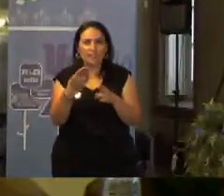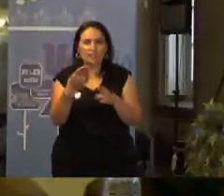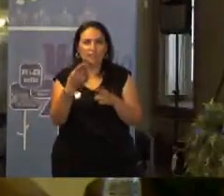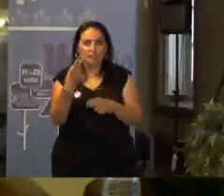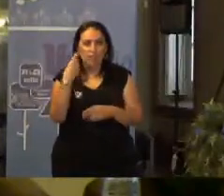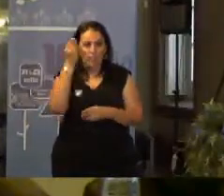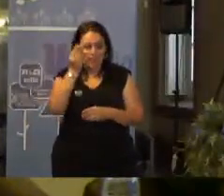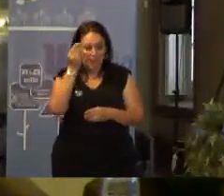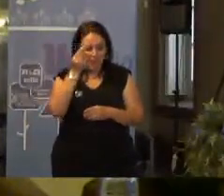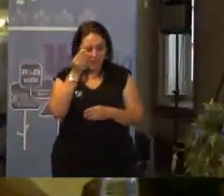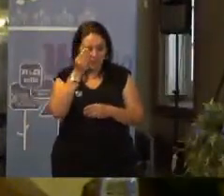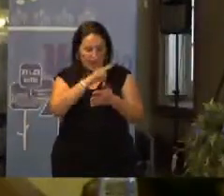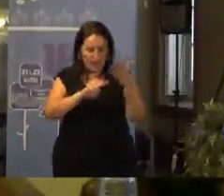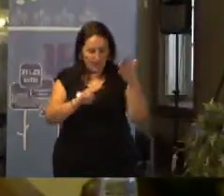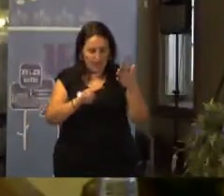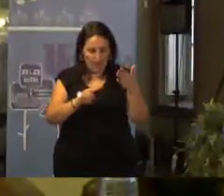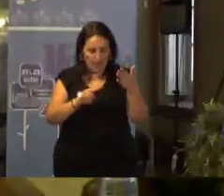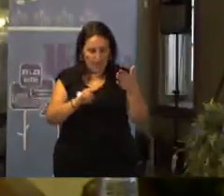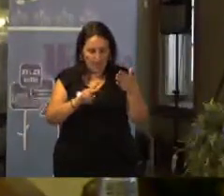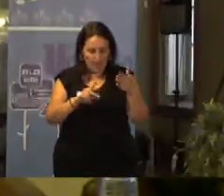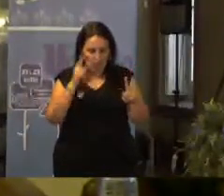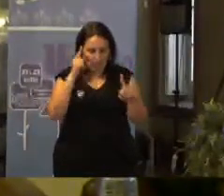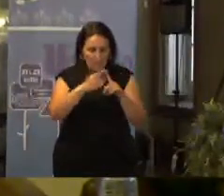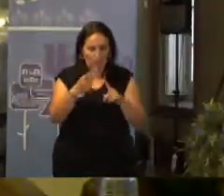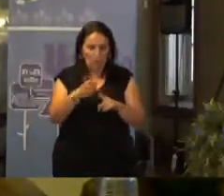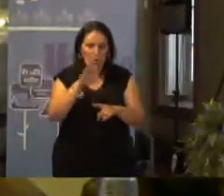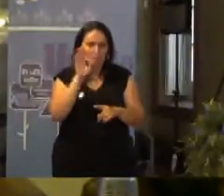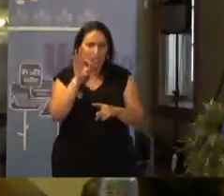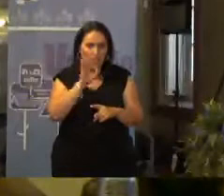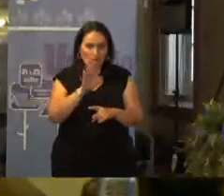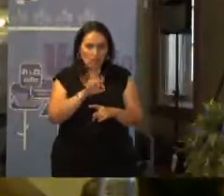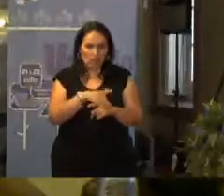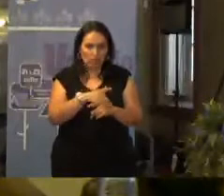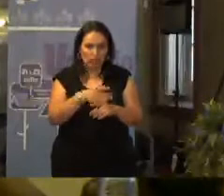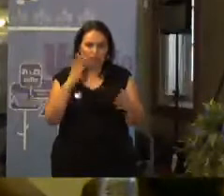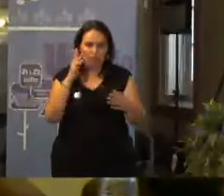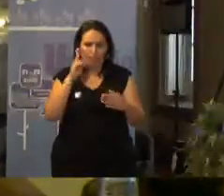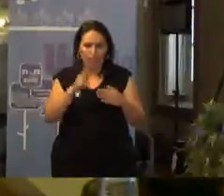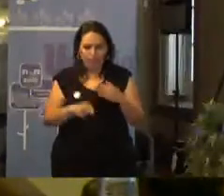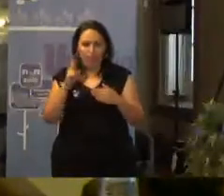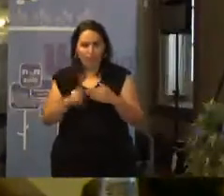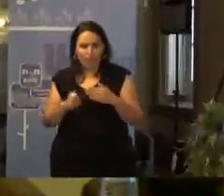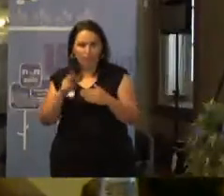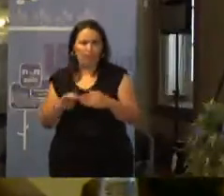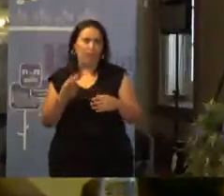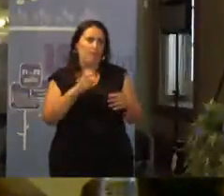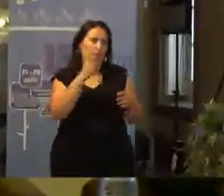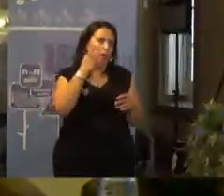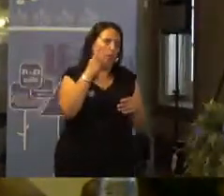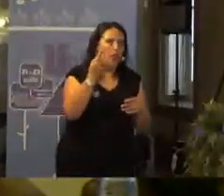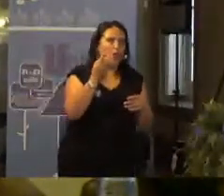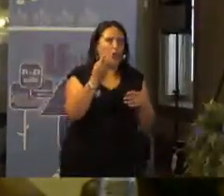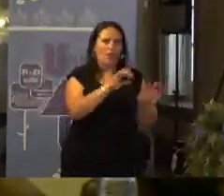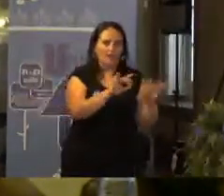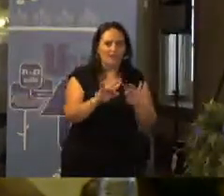diseñadas desde Galicia por e para os galegos non seguiran adiante. O Banco de Terras, as Galescolas,